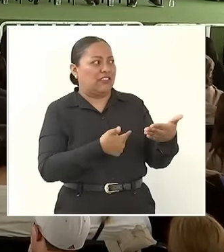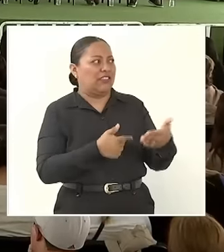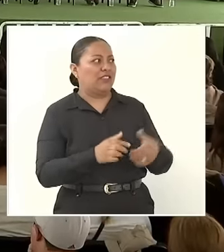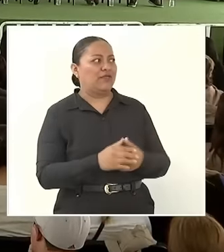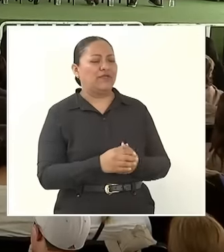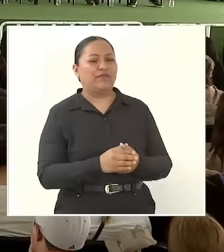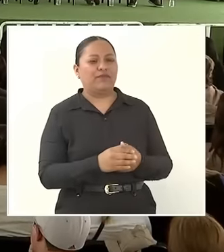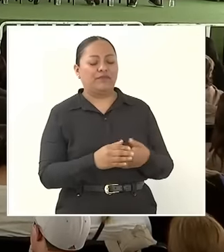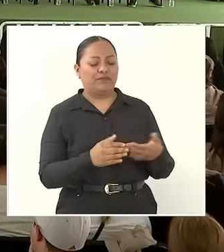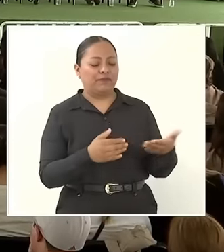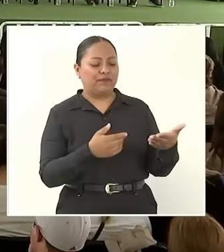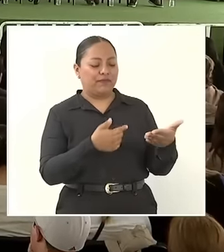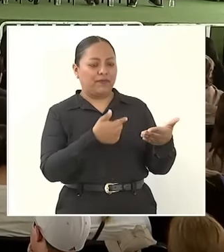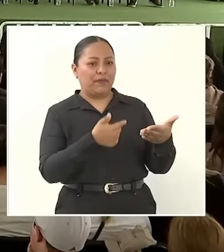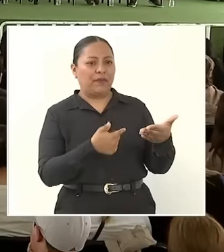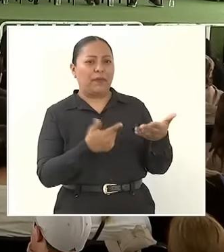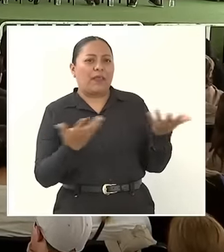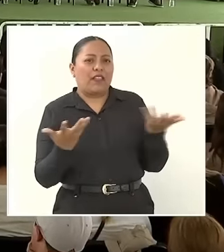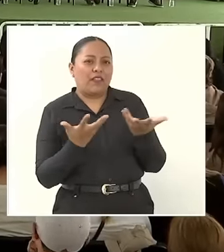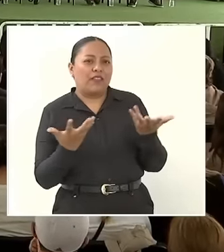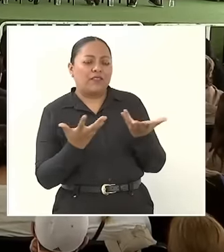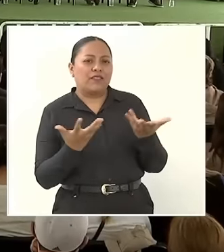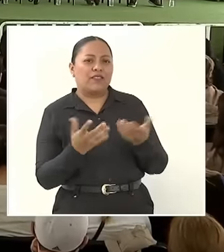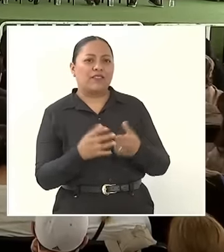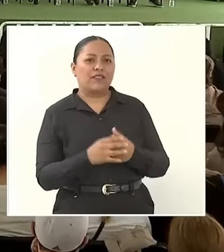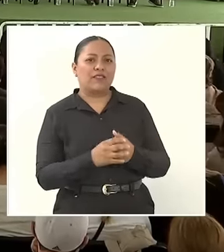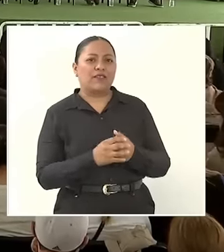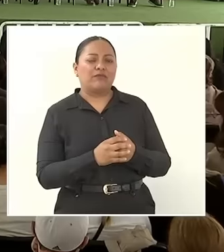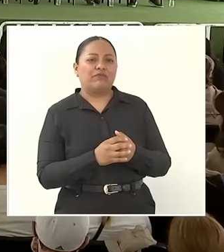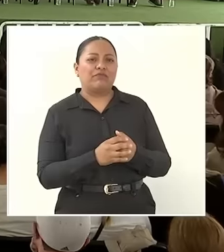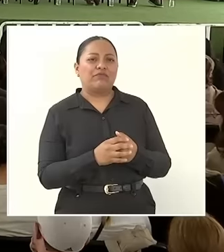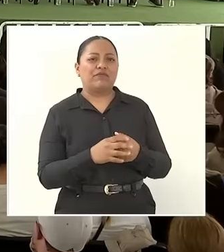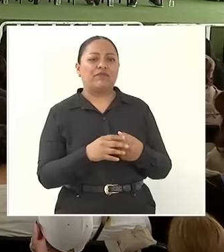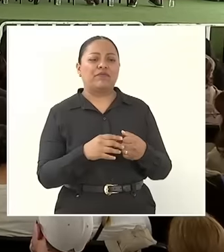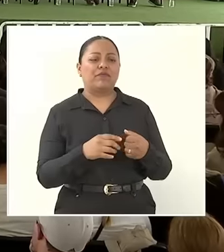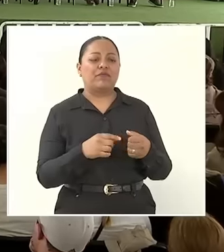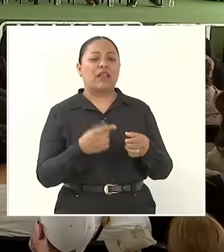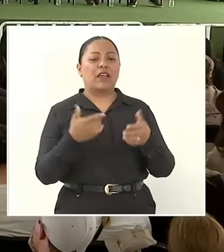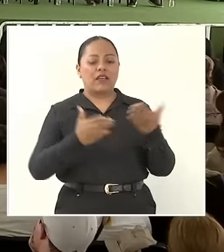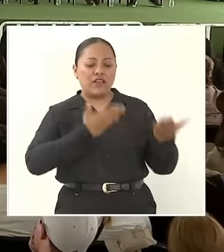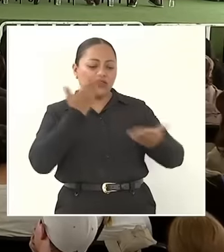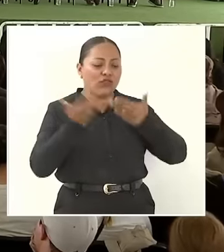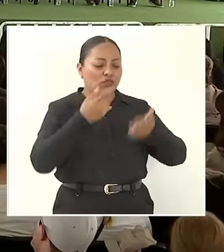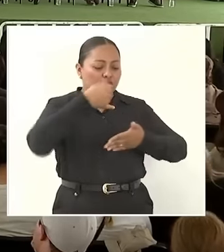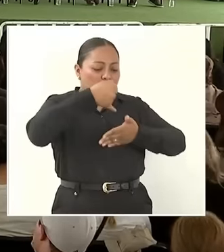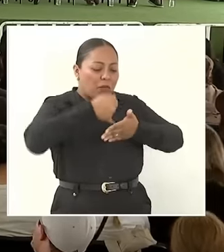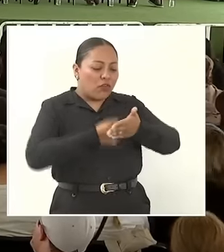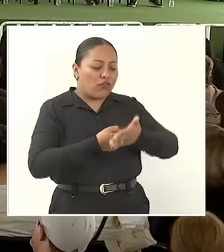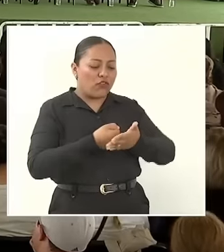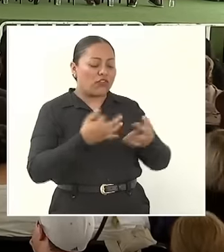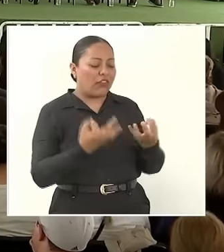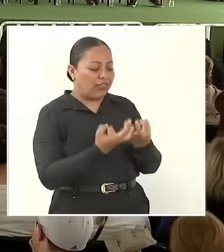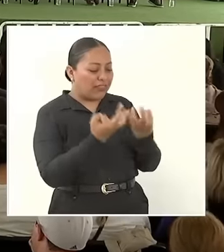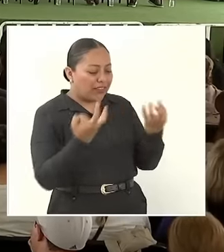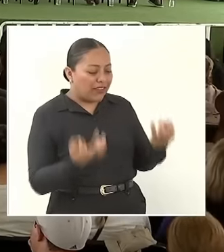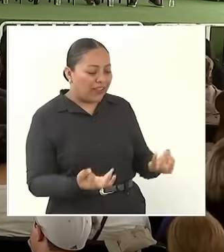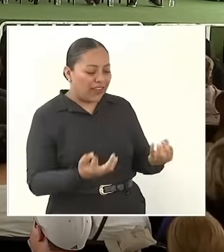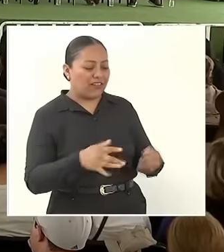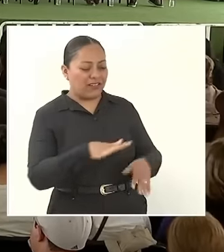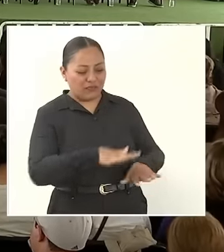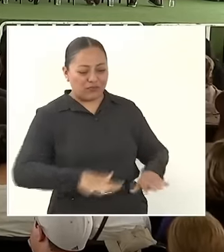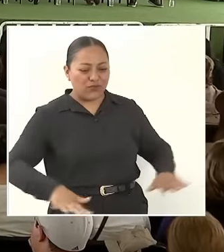como cuáles serán los mejores procesos constructivos. Los estudios topográficos, geotécnicos, geofísicos, de mecánica de